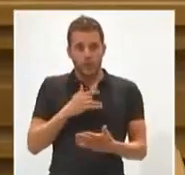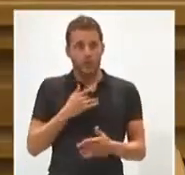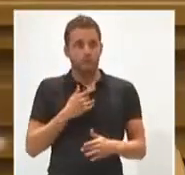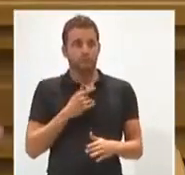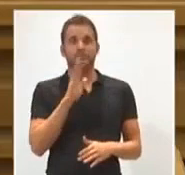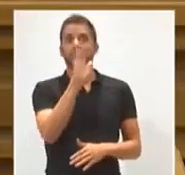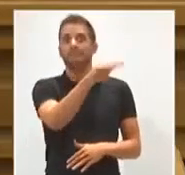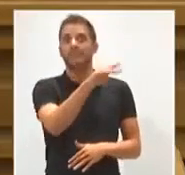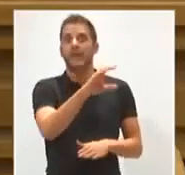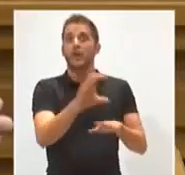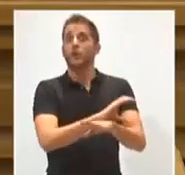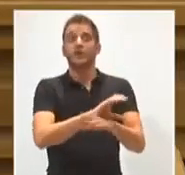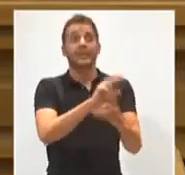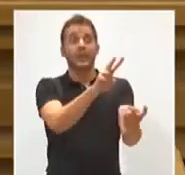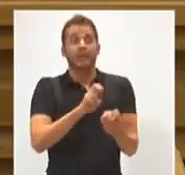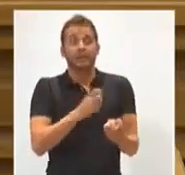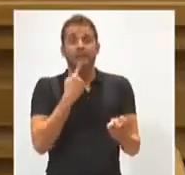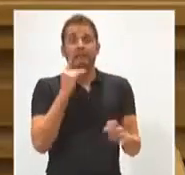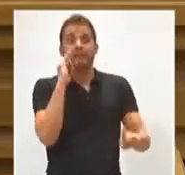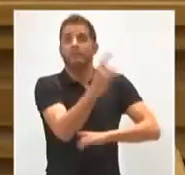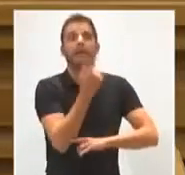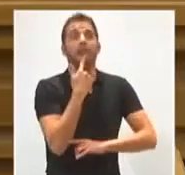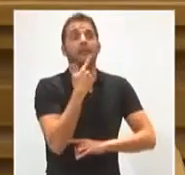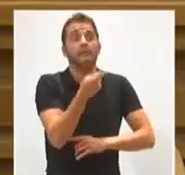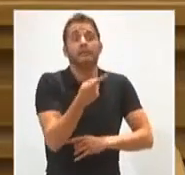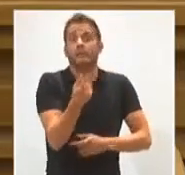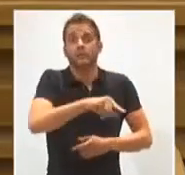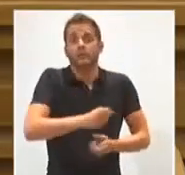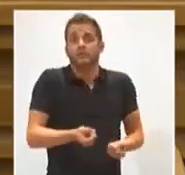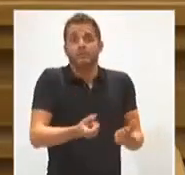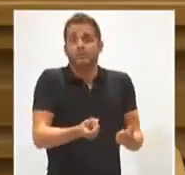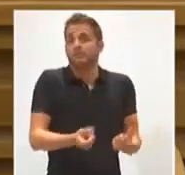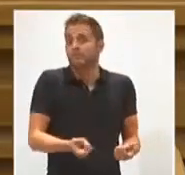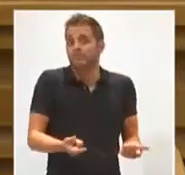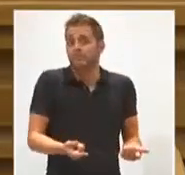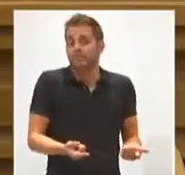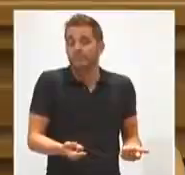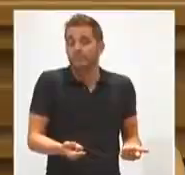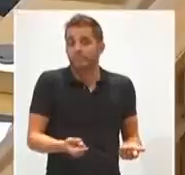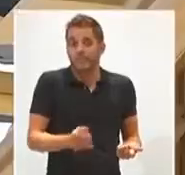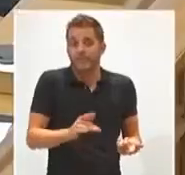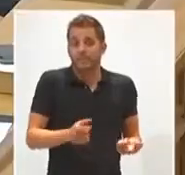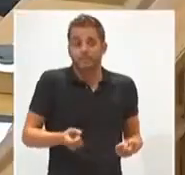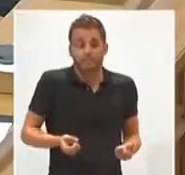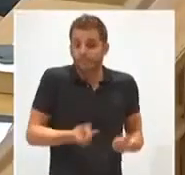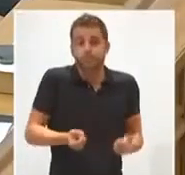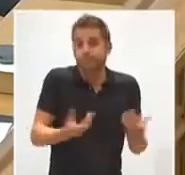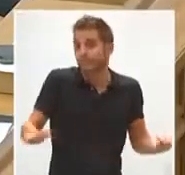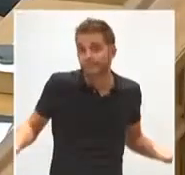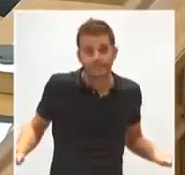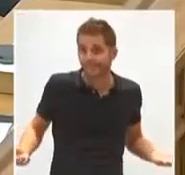estamos gastando digo esto pero lo hemos gastado tenemos la ventaja de